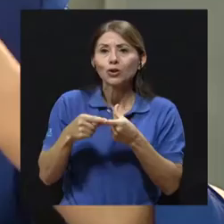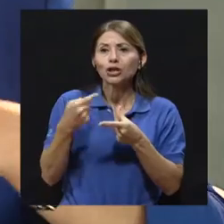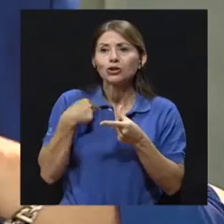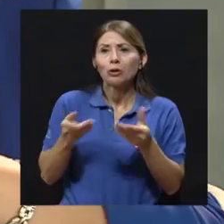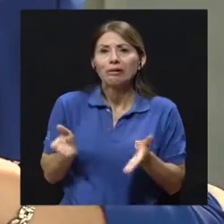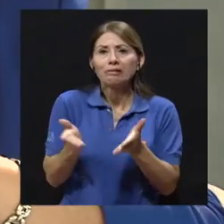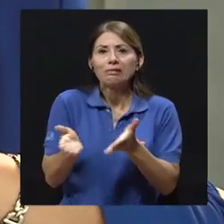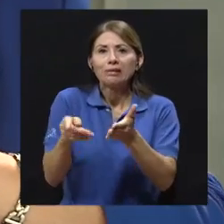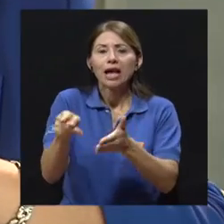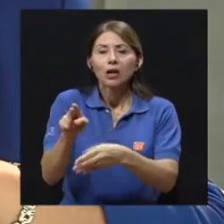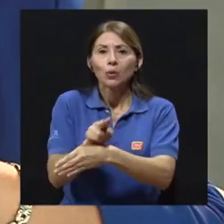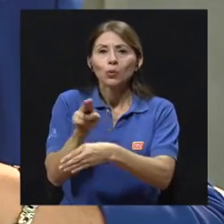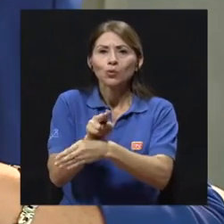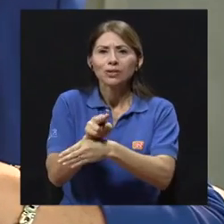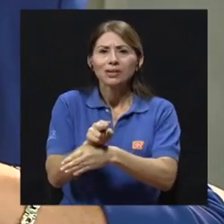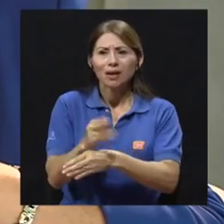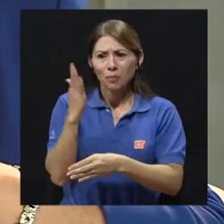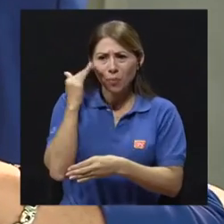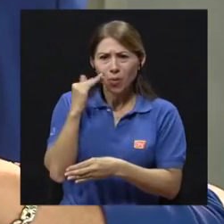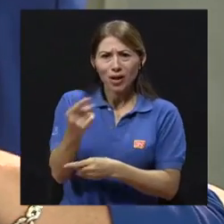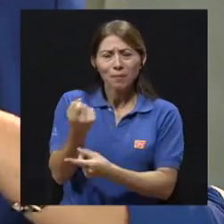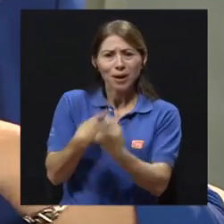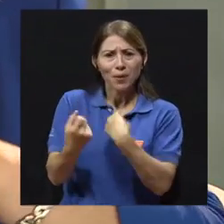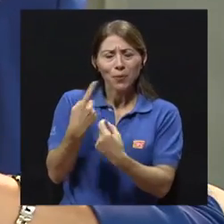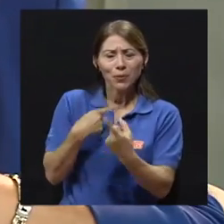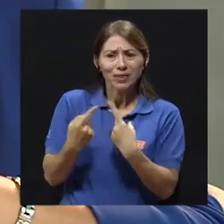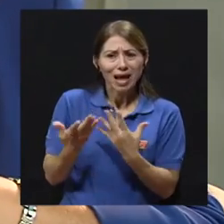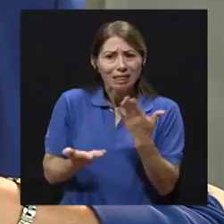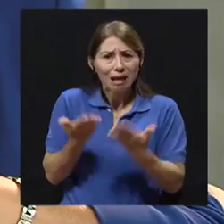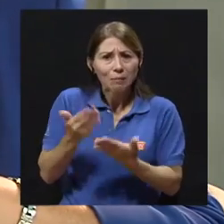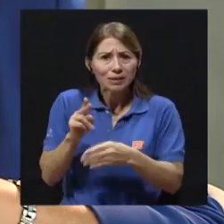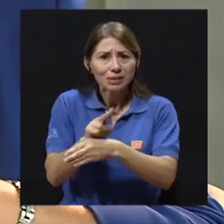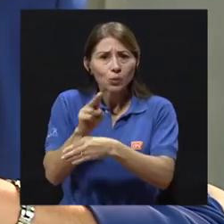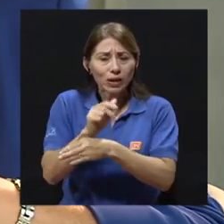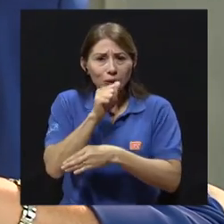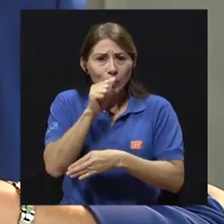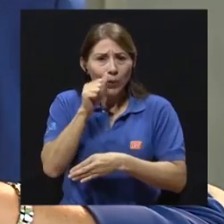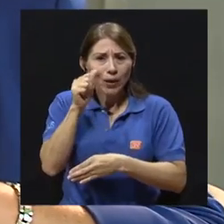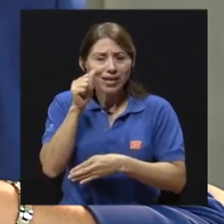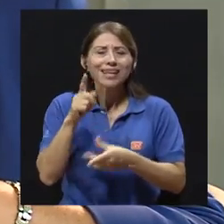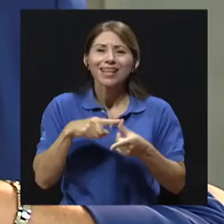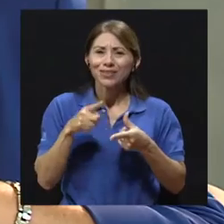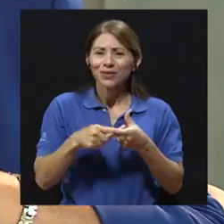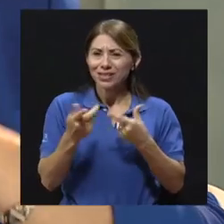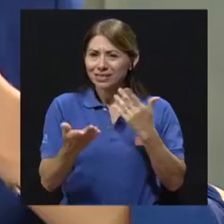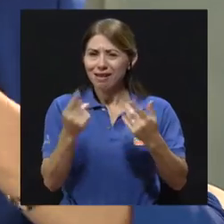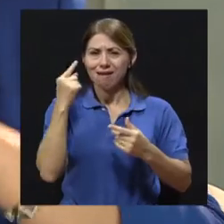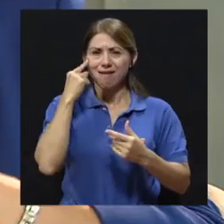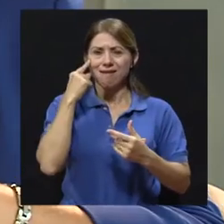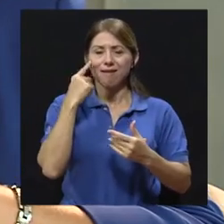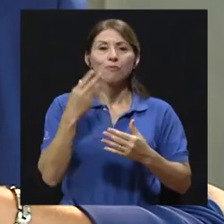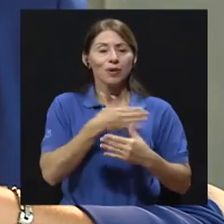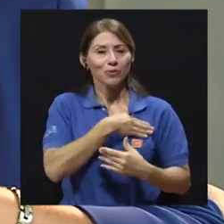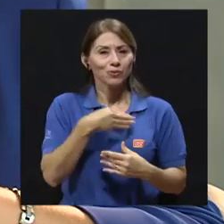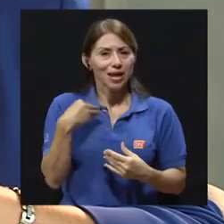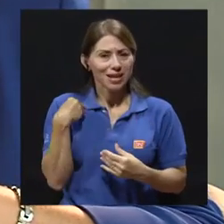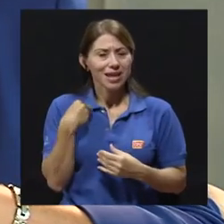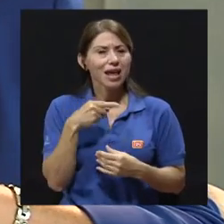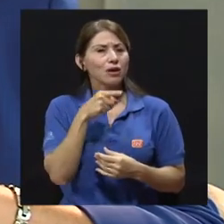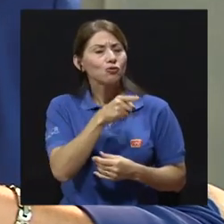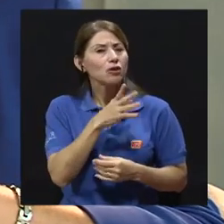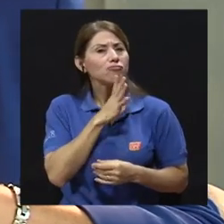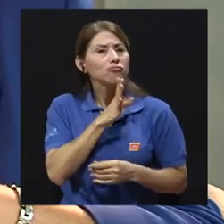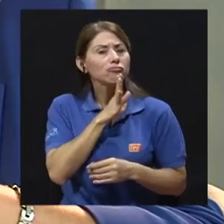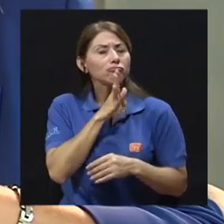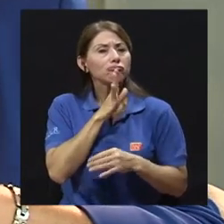qué averigua tanto? ¿Será que está consumiendo? Son tantas preguntas e interrogantes que hay ahí que me gustaría, Rita, poder abordarlo, ¿verdad? Desde